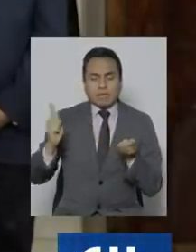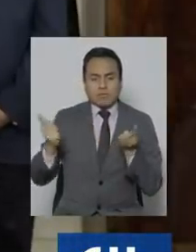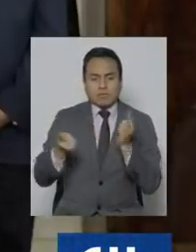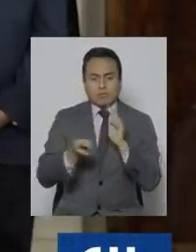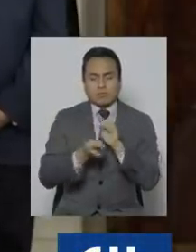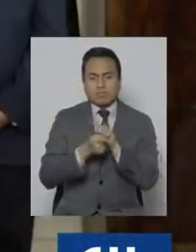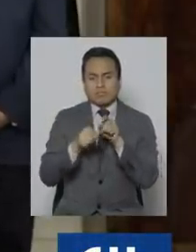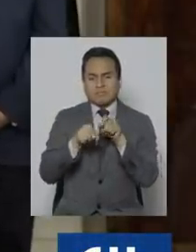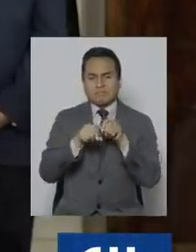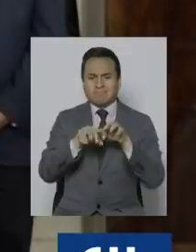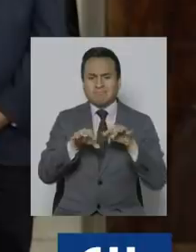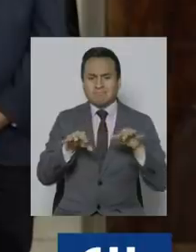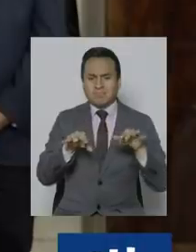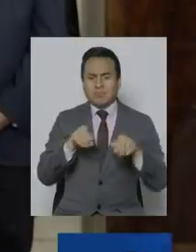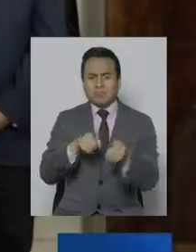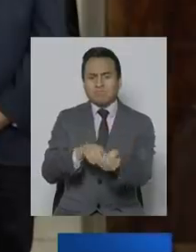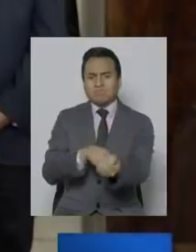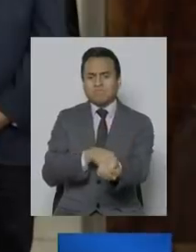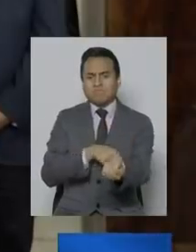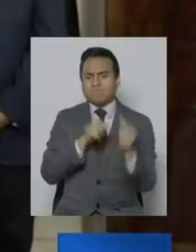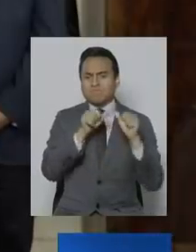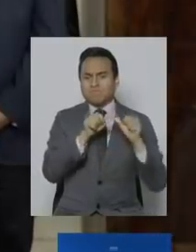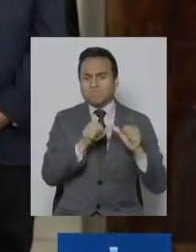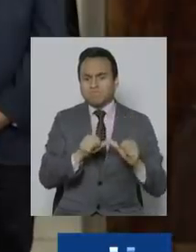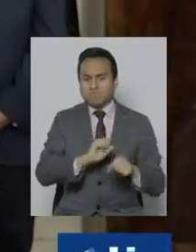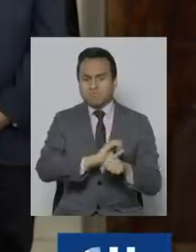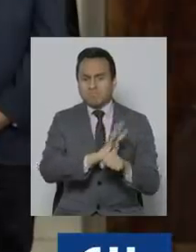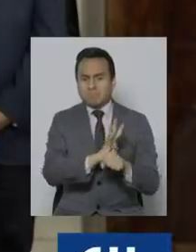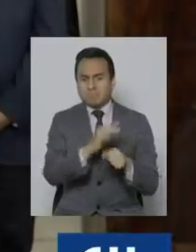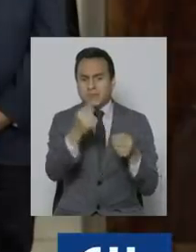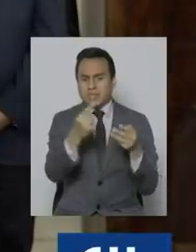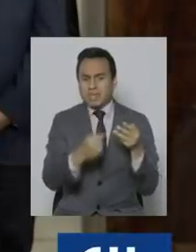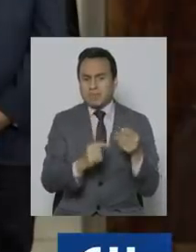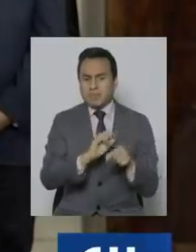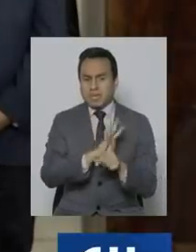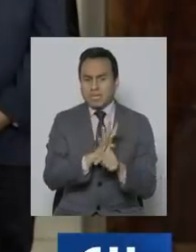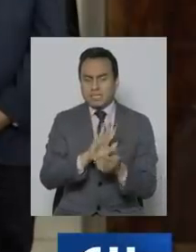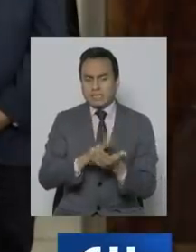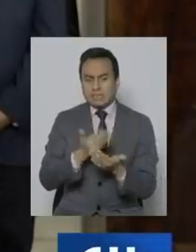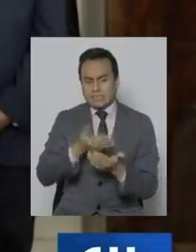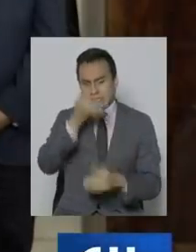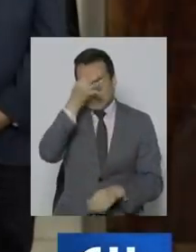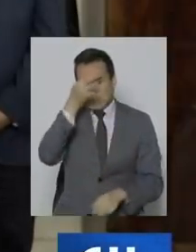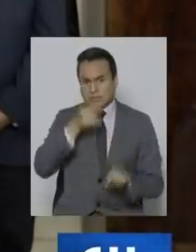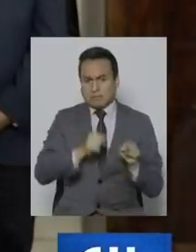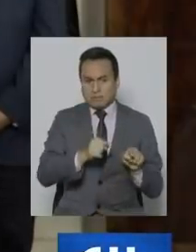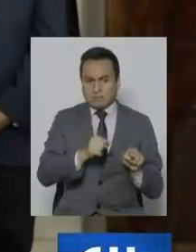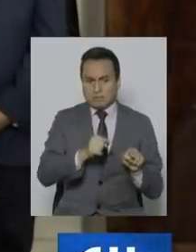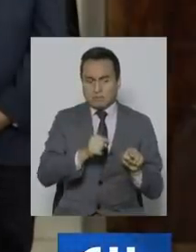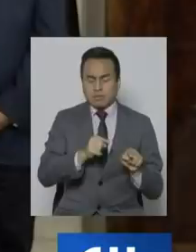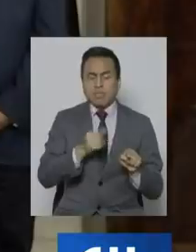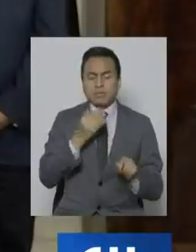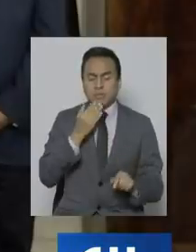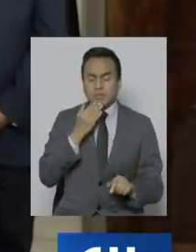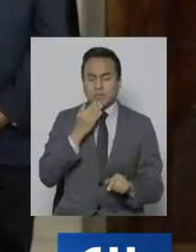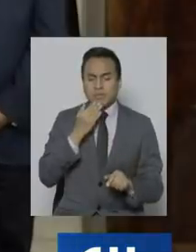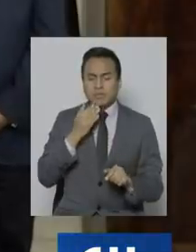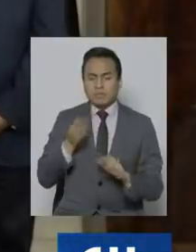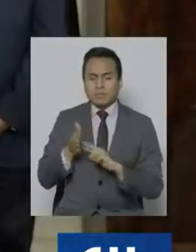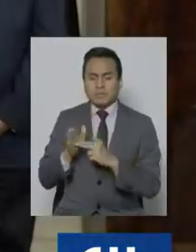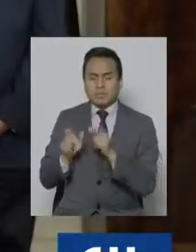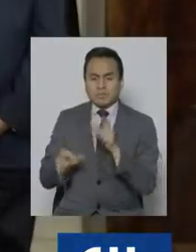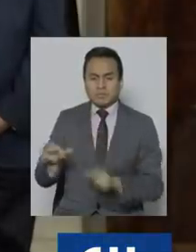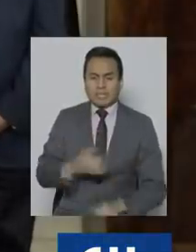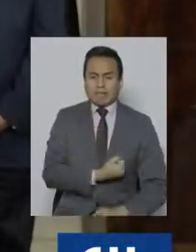la extensión o la duración de estas pandemias, la pandemia sanitaria del coronavirus y la pandemia social